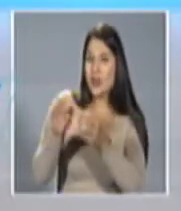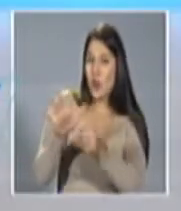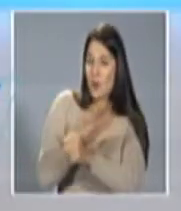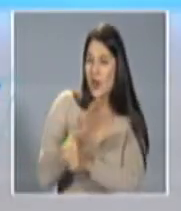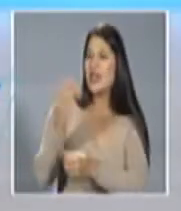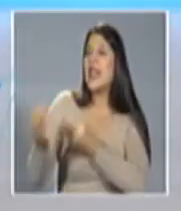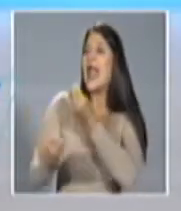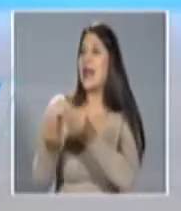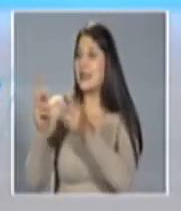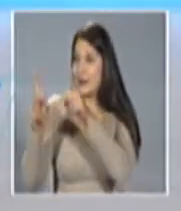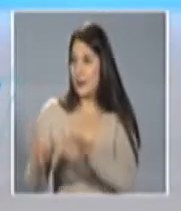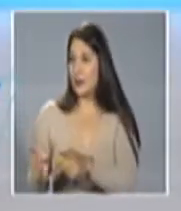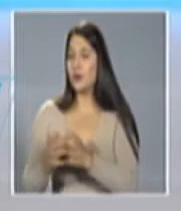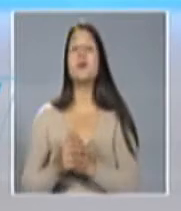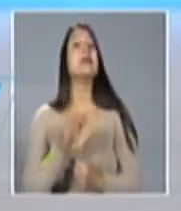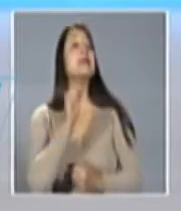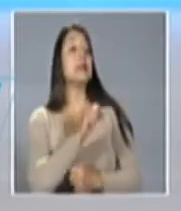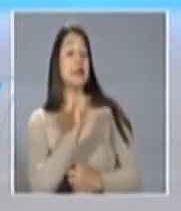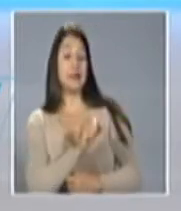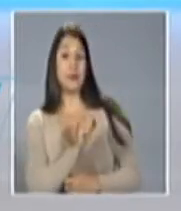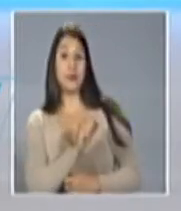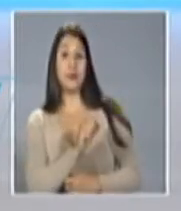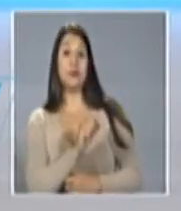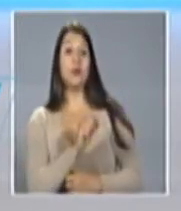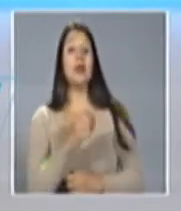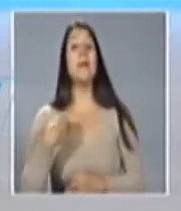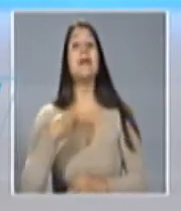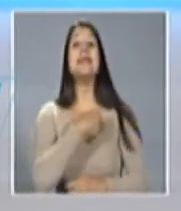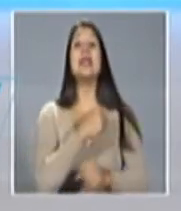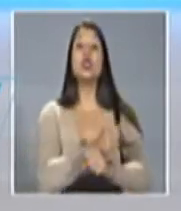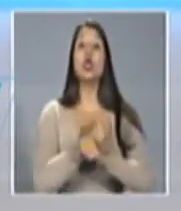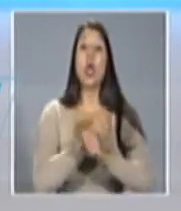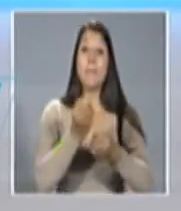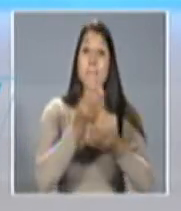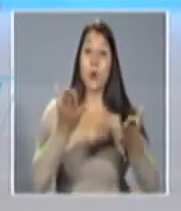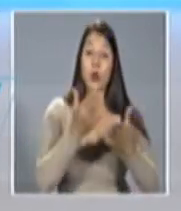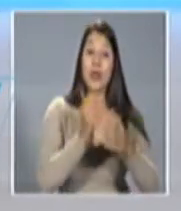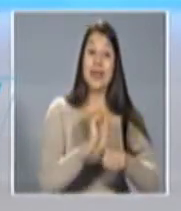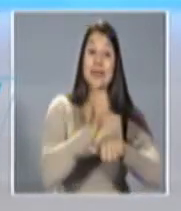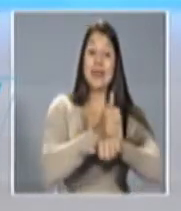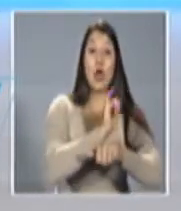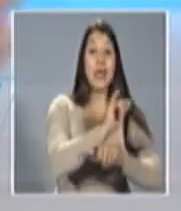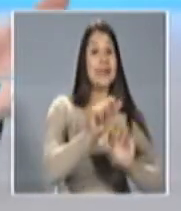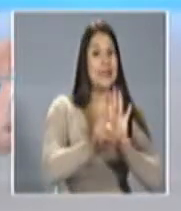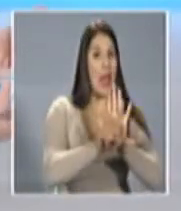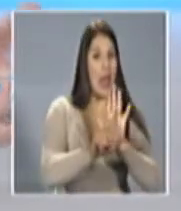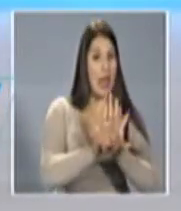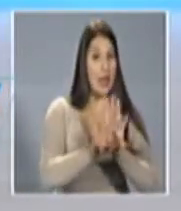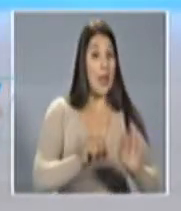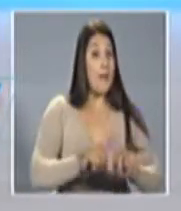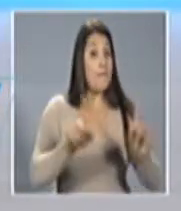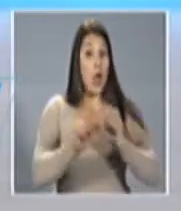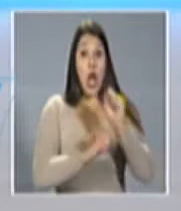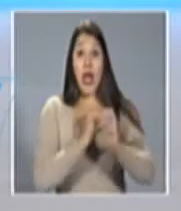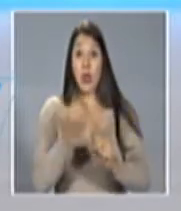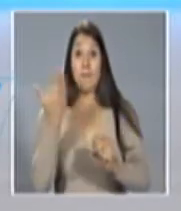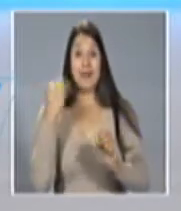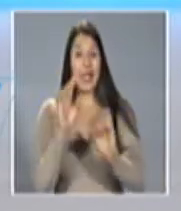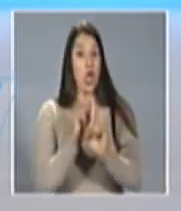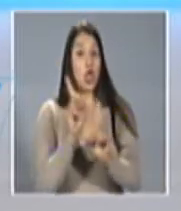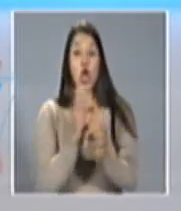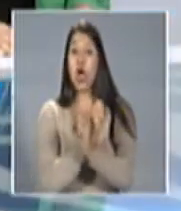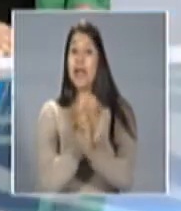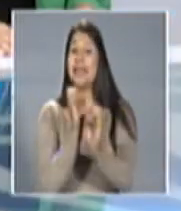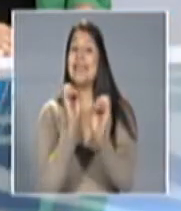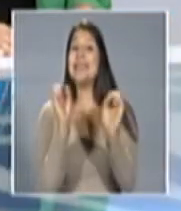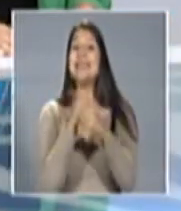21 comunidades fue generada por el Ministerio de Seguridad Pública en noviembre del año pasado. Lamentablemente no se hizo nada y de hecho los lugares donde siguen